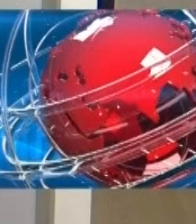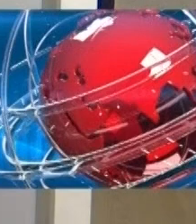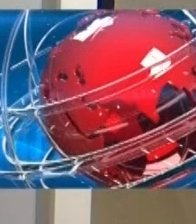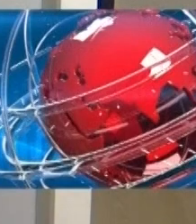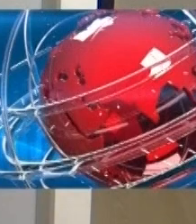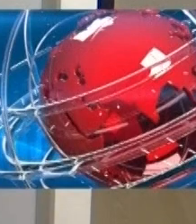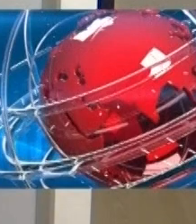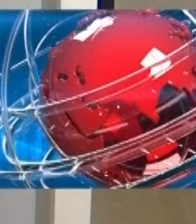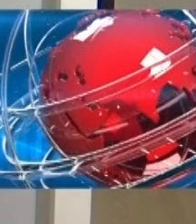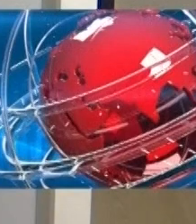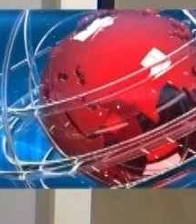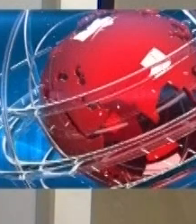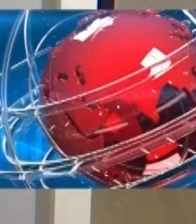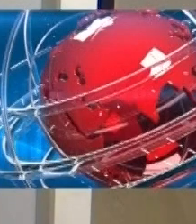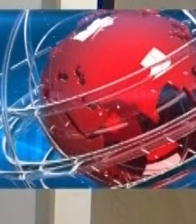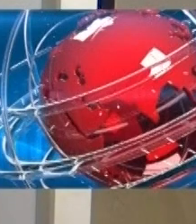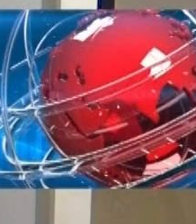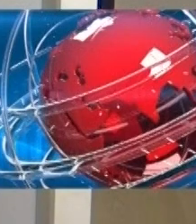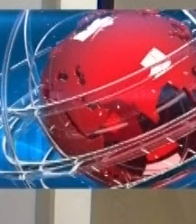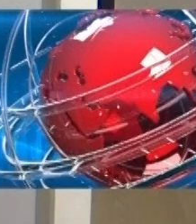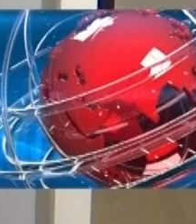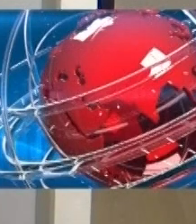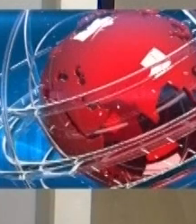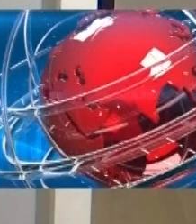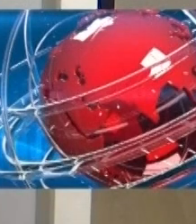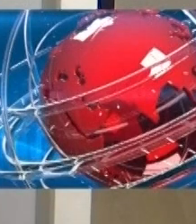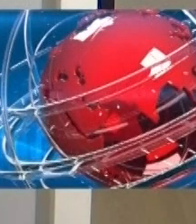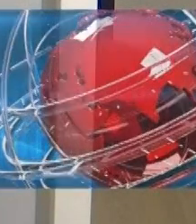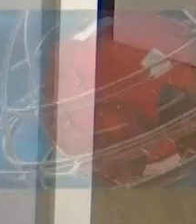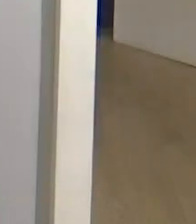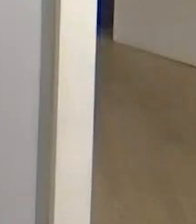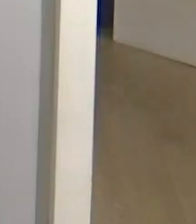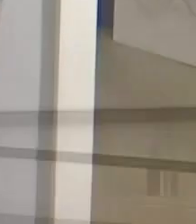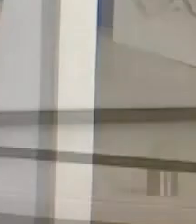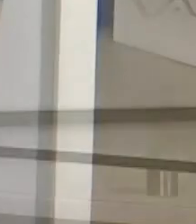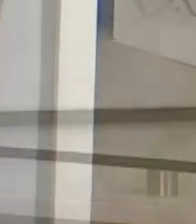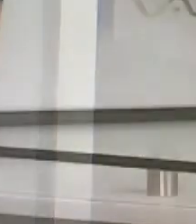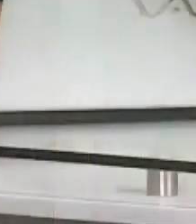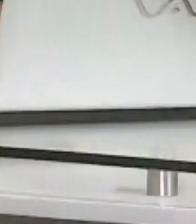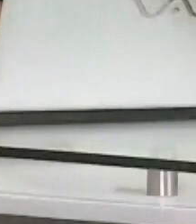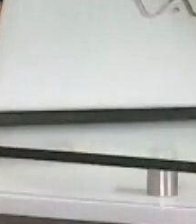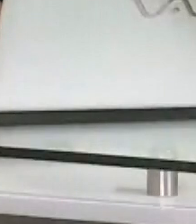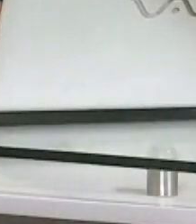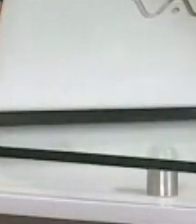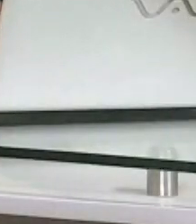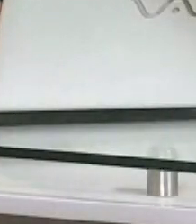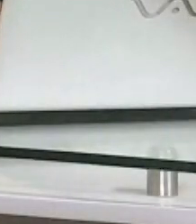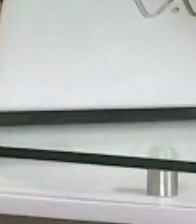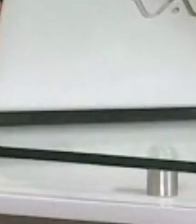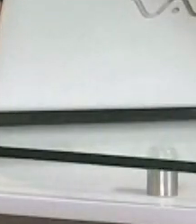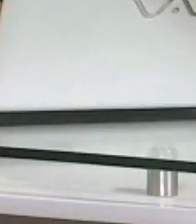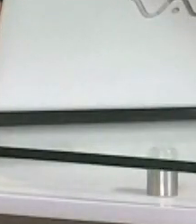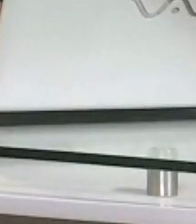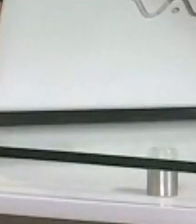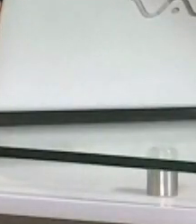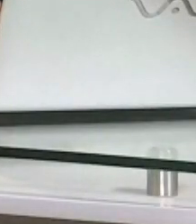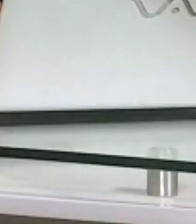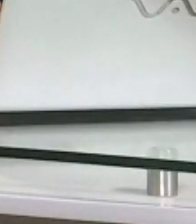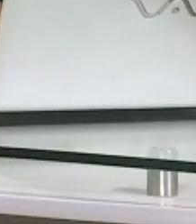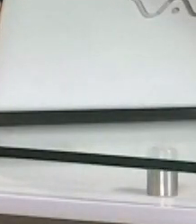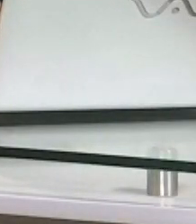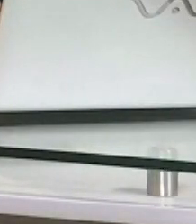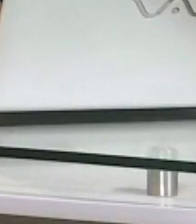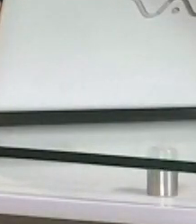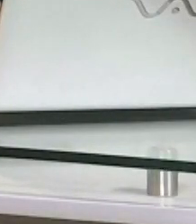que nos sintonizan a esta hora de la noche a través de nuestras redes sociales oficiales. Iniciamos con información. Hoy en Mompox se realizó la